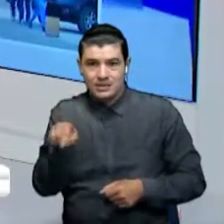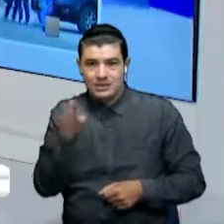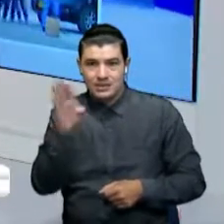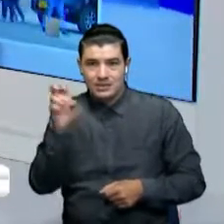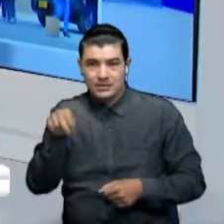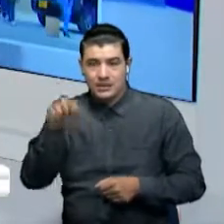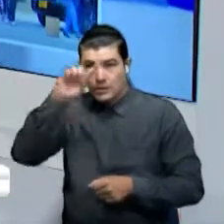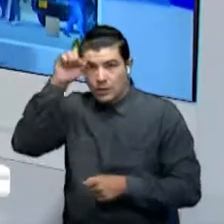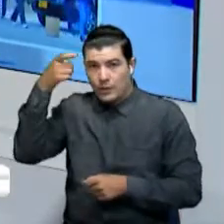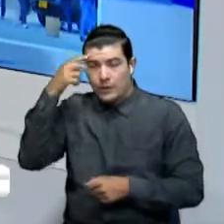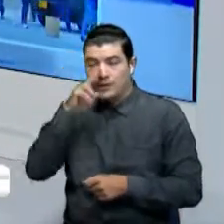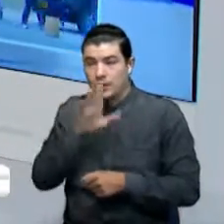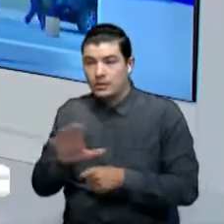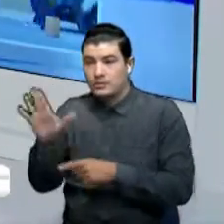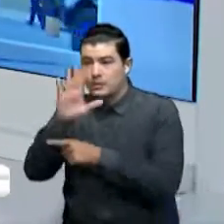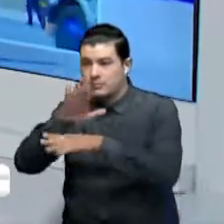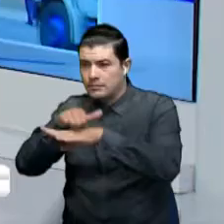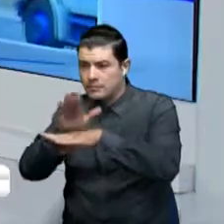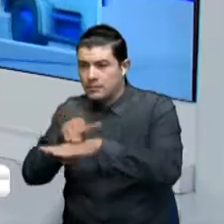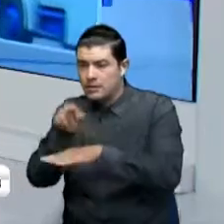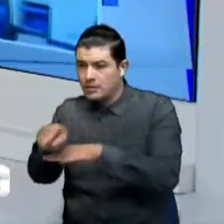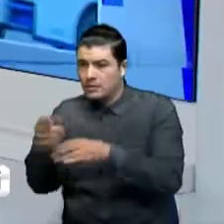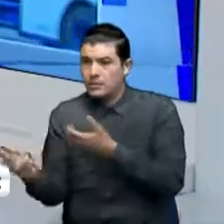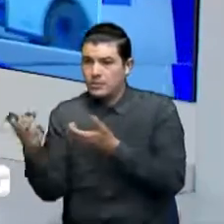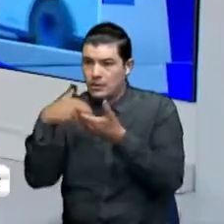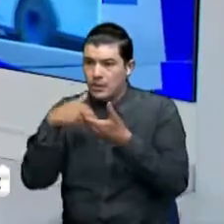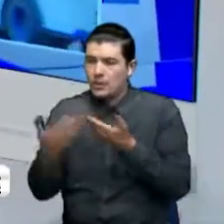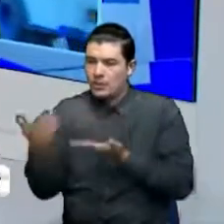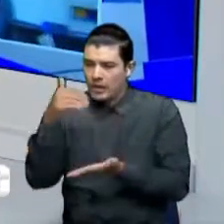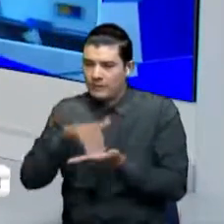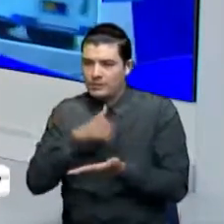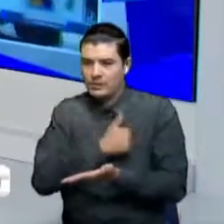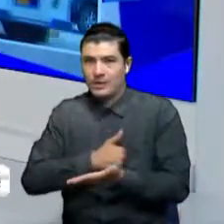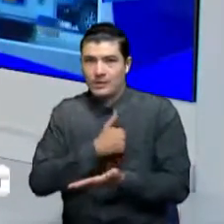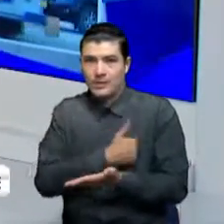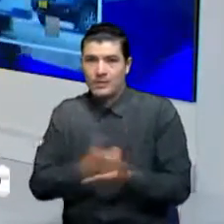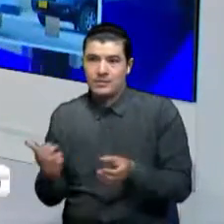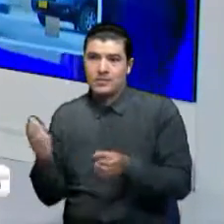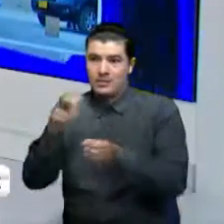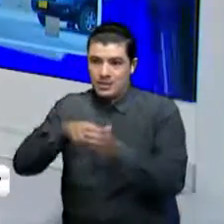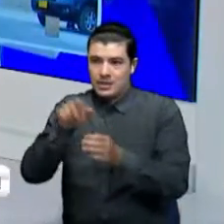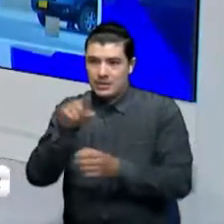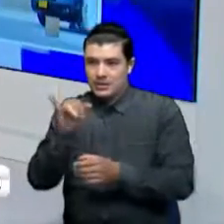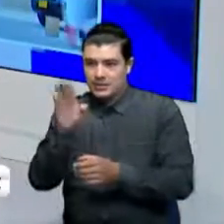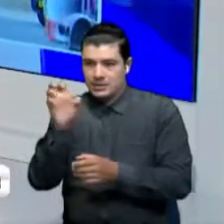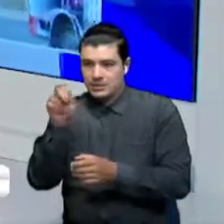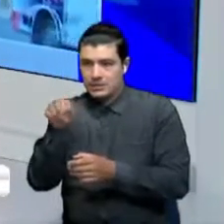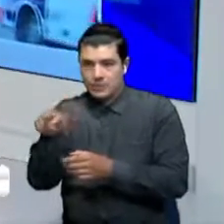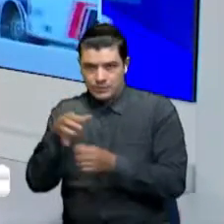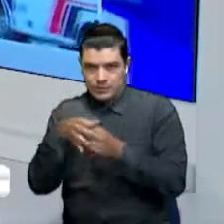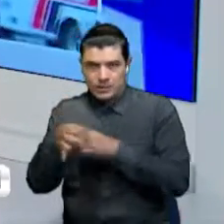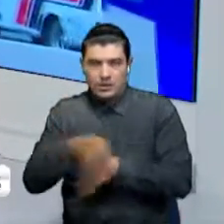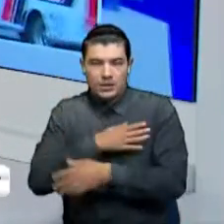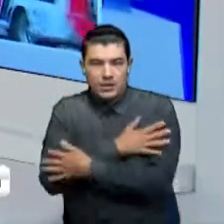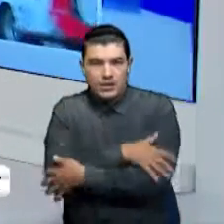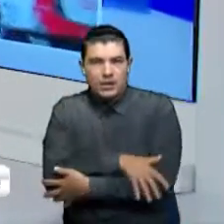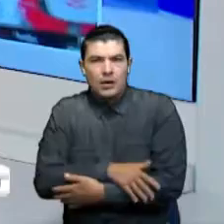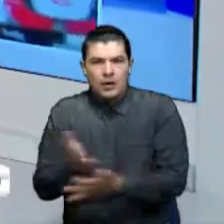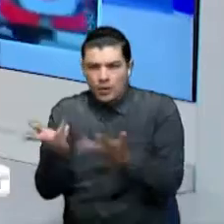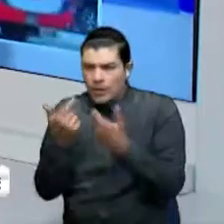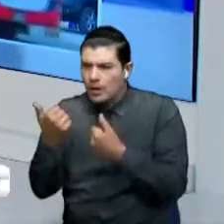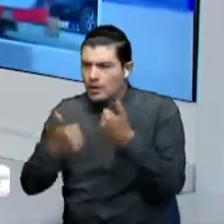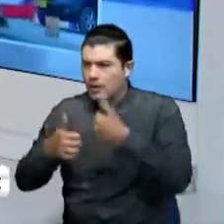que pertenecían al sirven para que hagan nuevamente su inscripción de origen para niño con las buenas tardes cuéntenos cuál es la situación del sisbén hay en pamplona